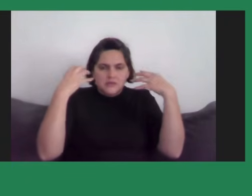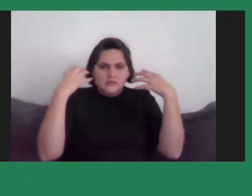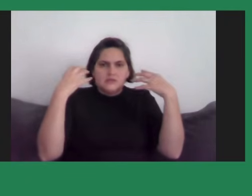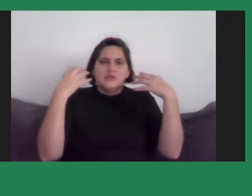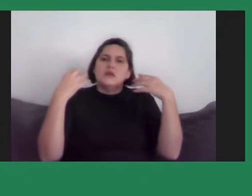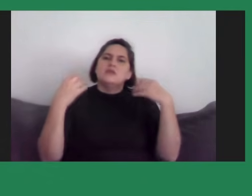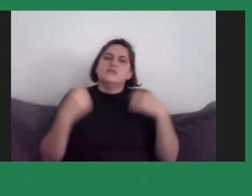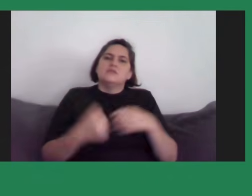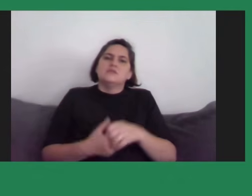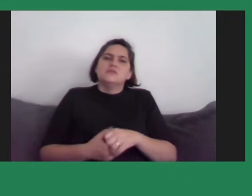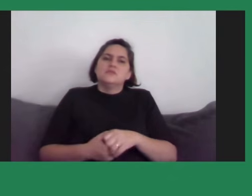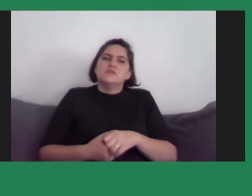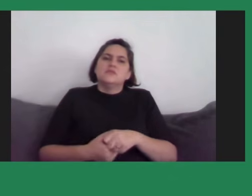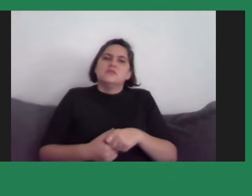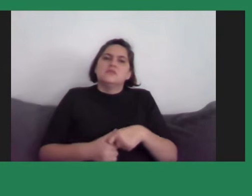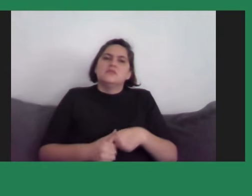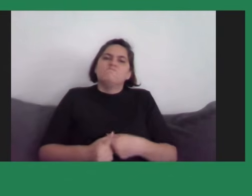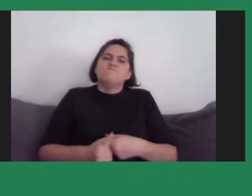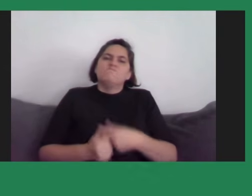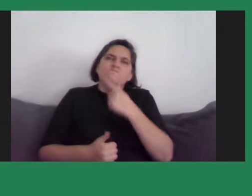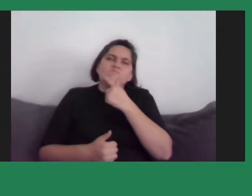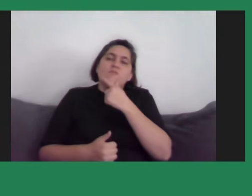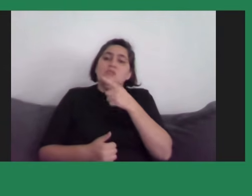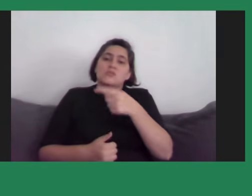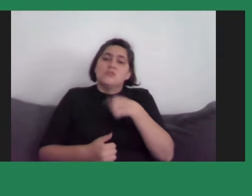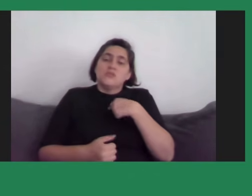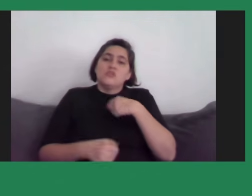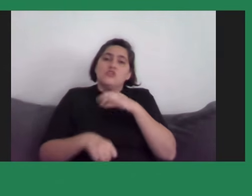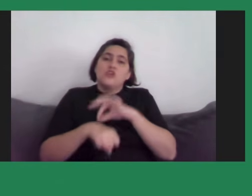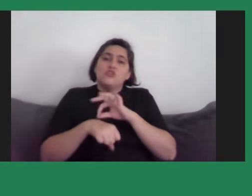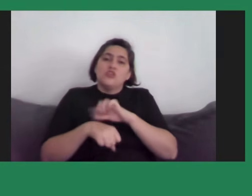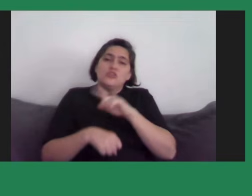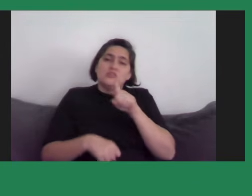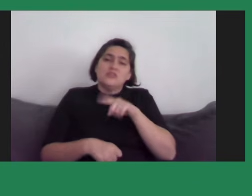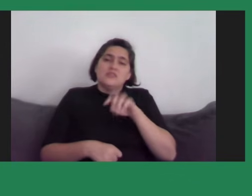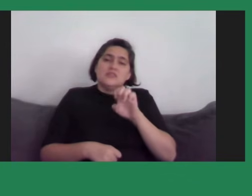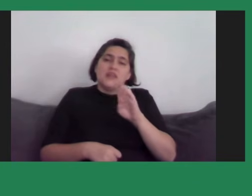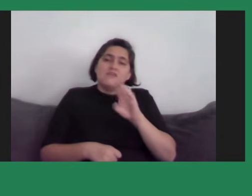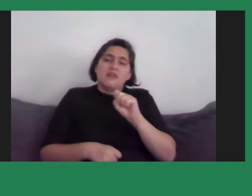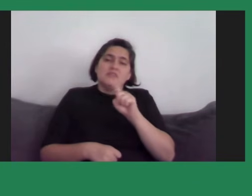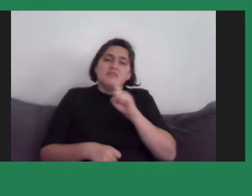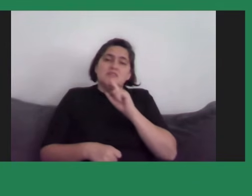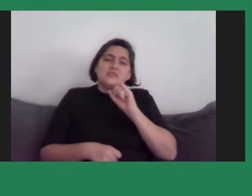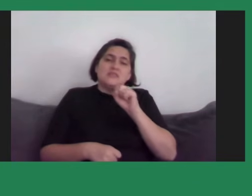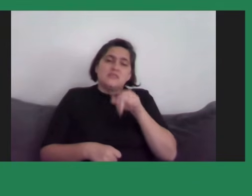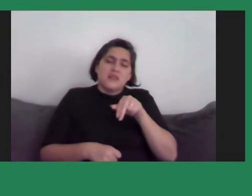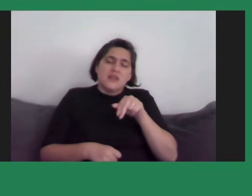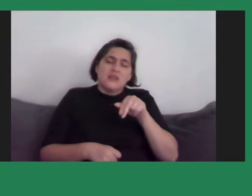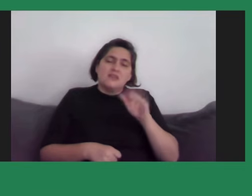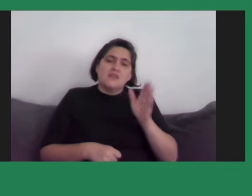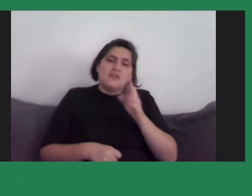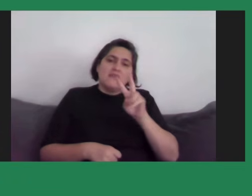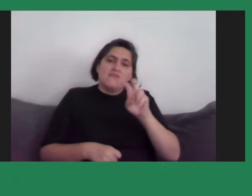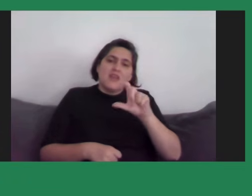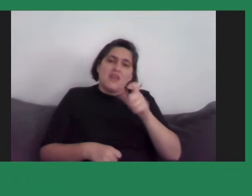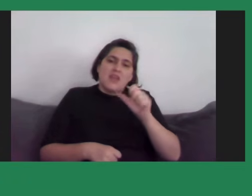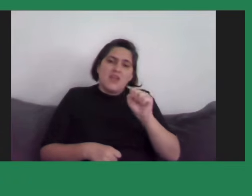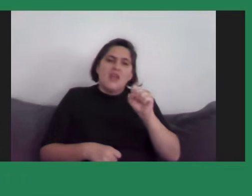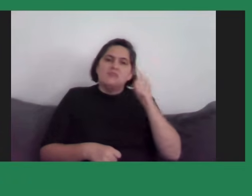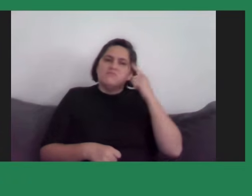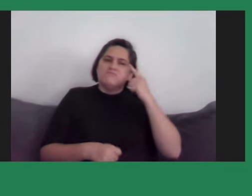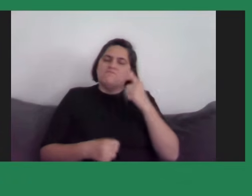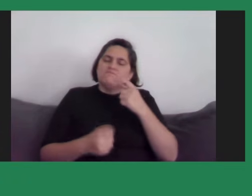llevó a escribir, junto con el doctor Sebastián Vega, aspectos éticos en el diagnóstico y tratamiento del espectro del autismo, porque tenemos un gran